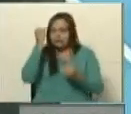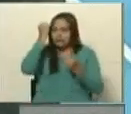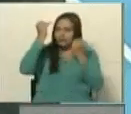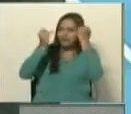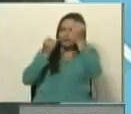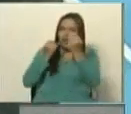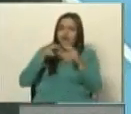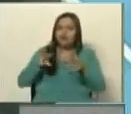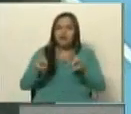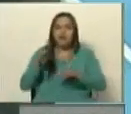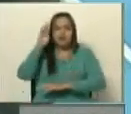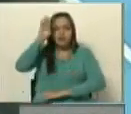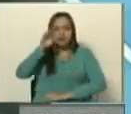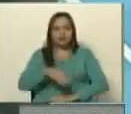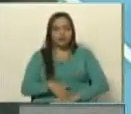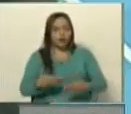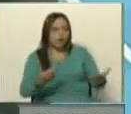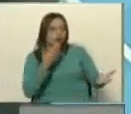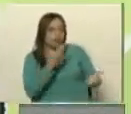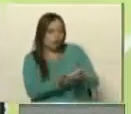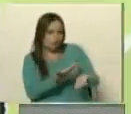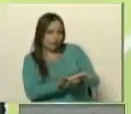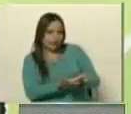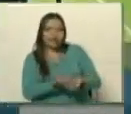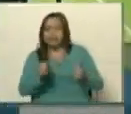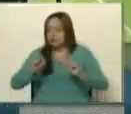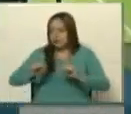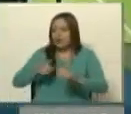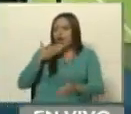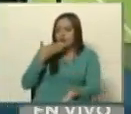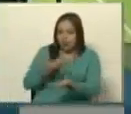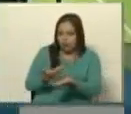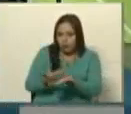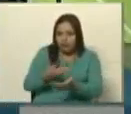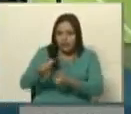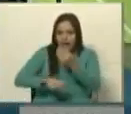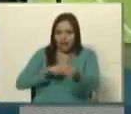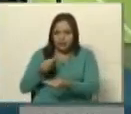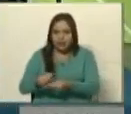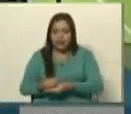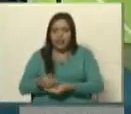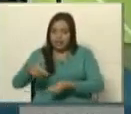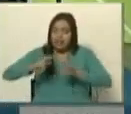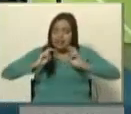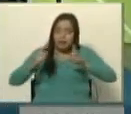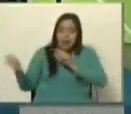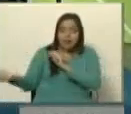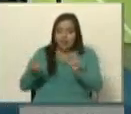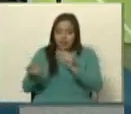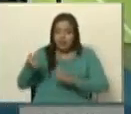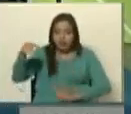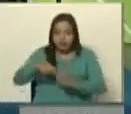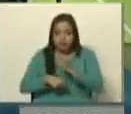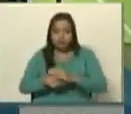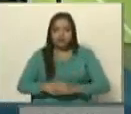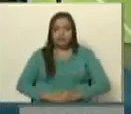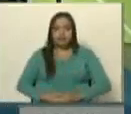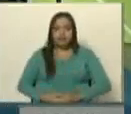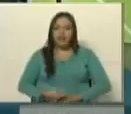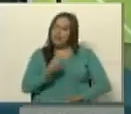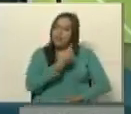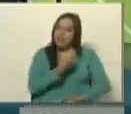futuro. Propuestas, para presentar propuestas. Claro, ese es el tema, ese es el debate de hoy en día. Hace falta